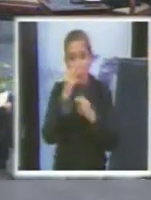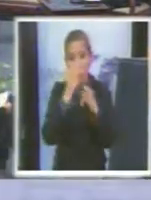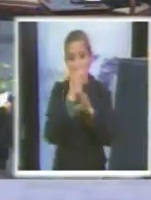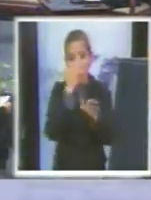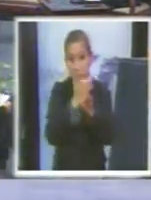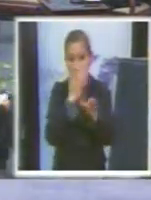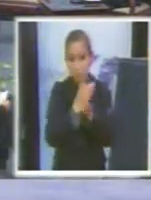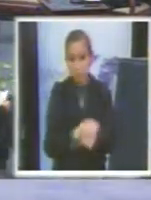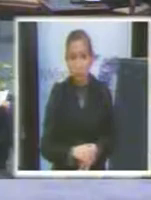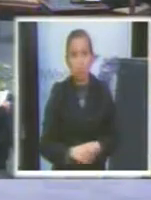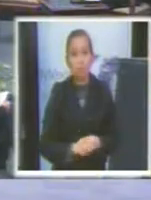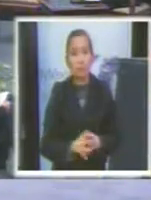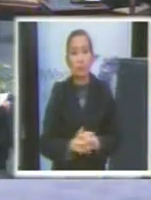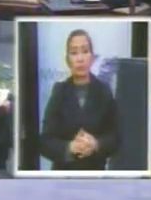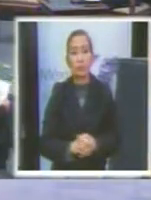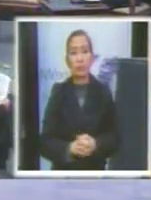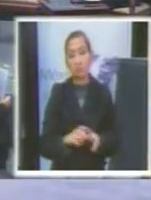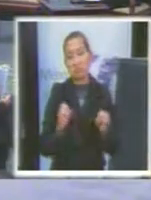hoy en día.